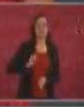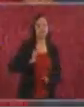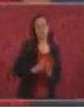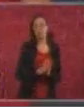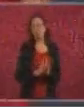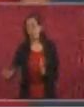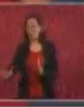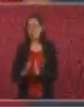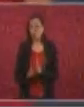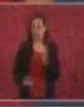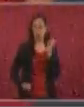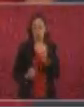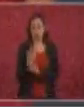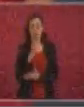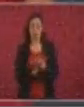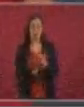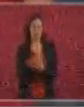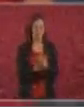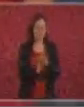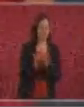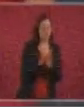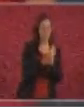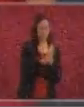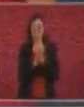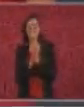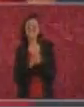situaciones que se han dado con el manejo